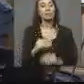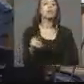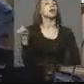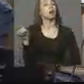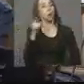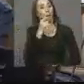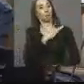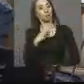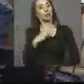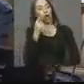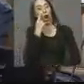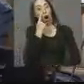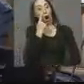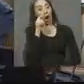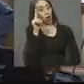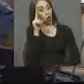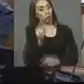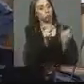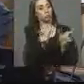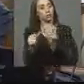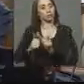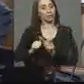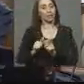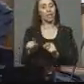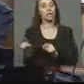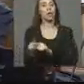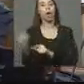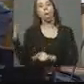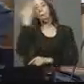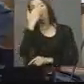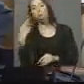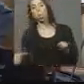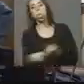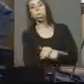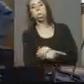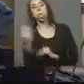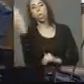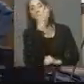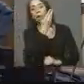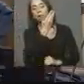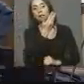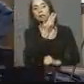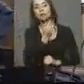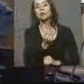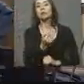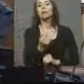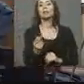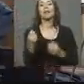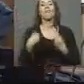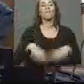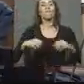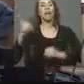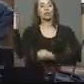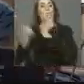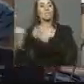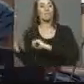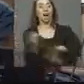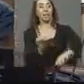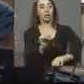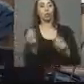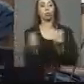ojo en la fiscalización, porque aquí van a tratar de hacernos pasar gatos por liebre y no van a incorporar desechos industriales, que hay muchísimo en